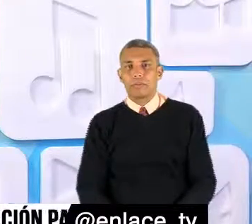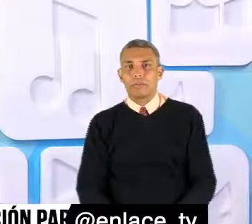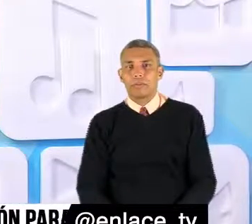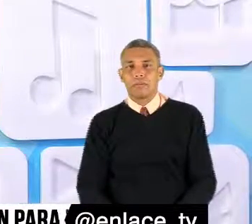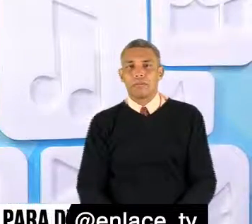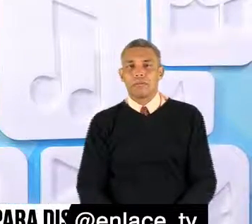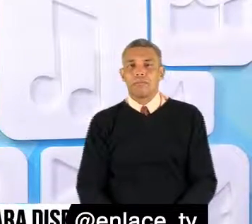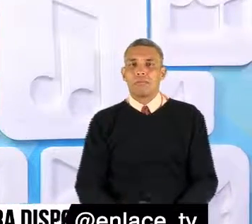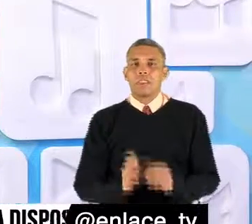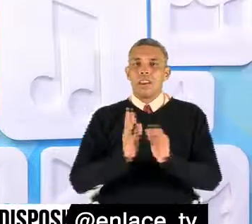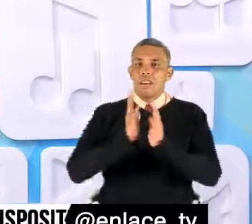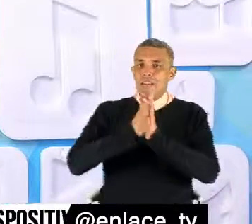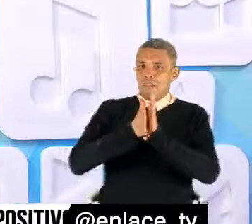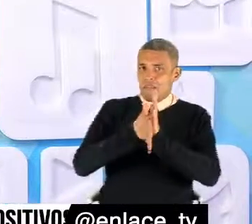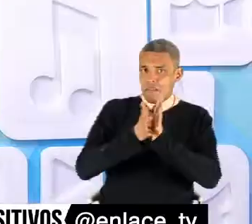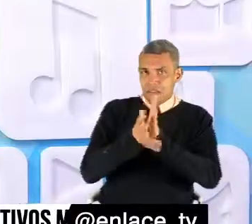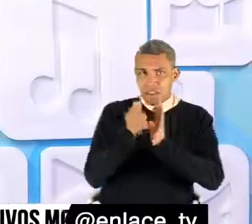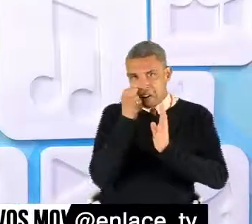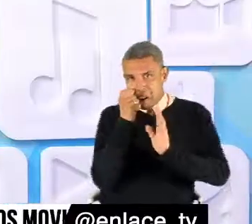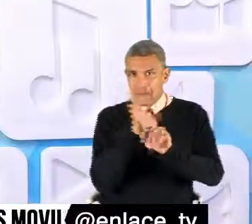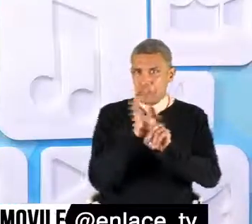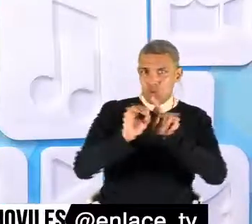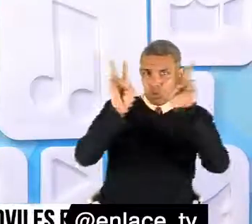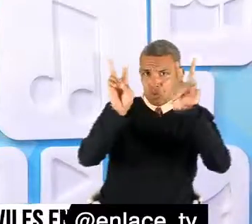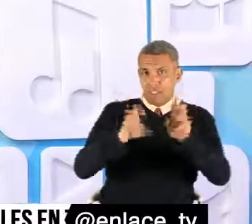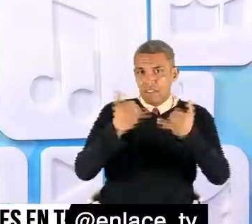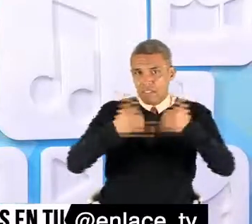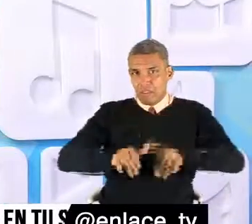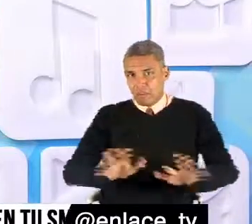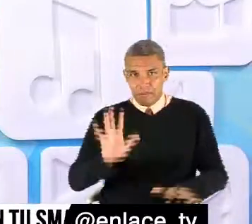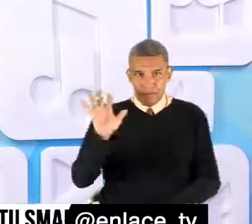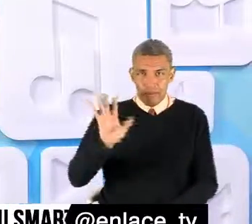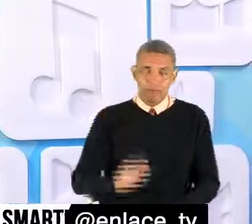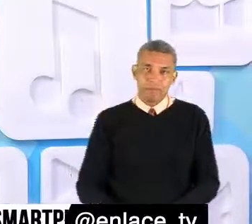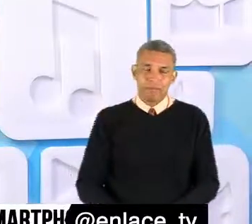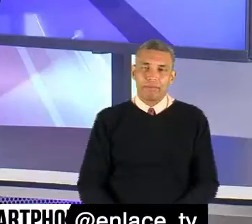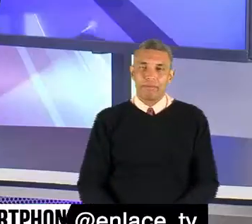Eso por el momento en las noticias culturales. Feliz noche para todos.